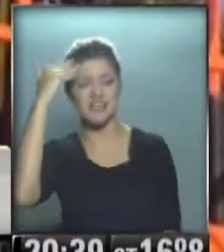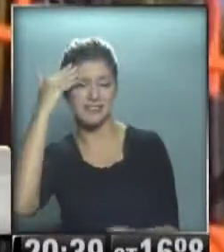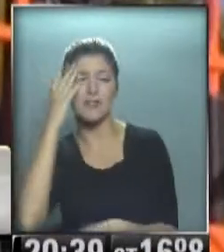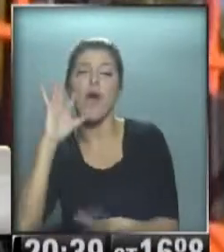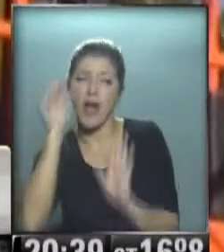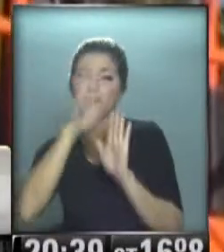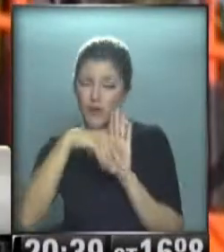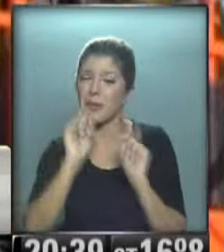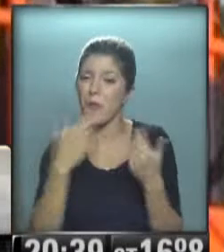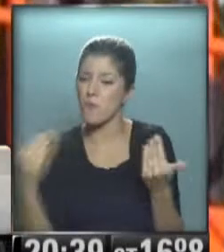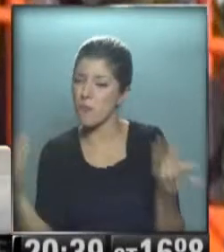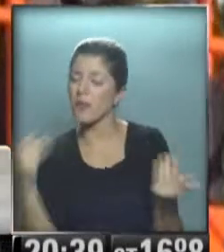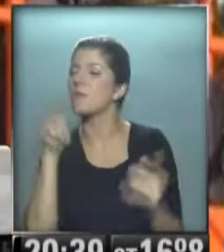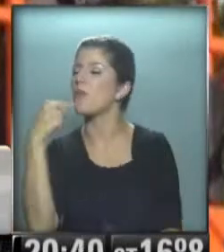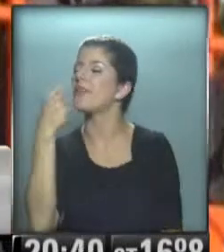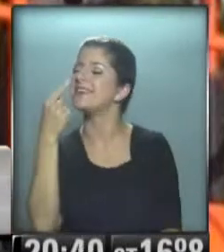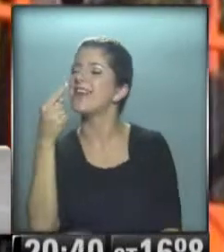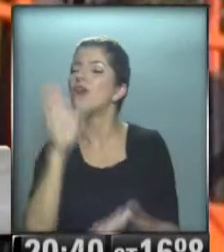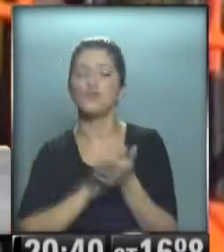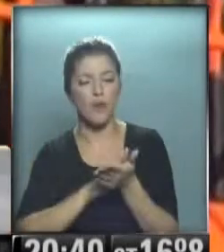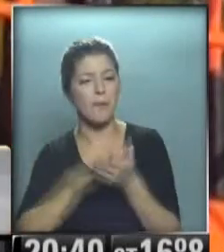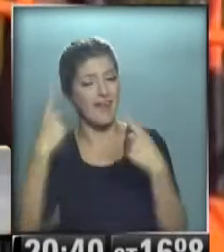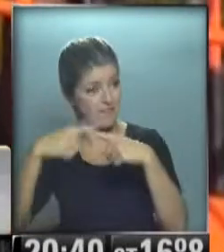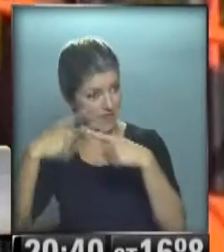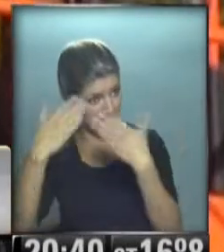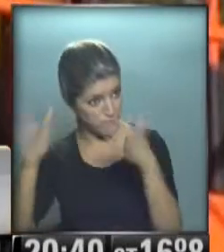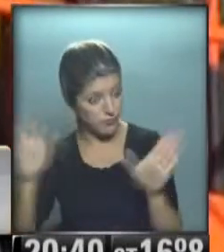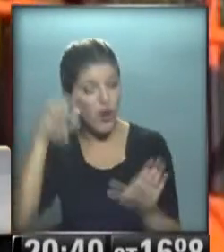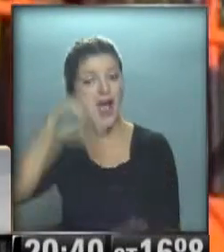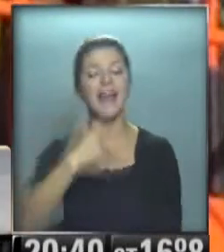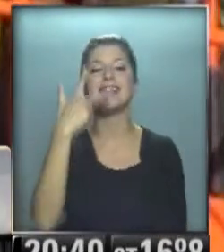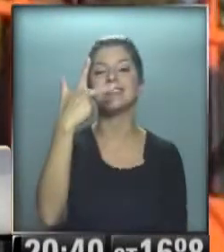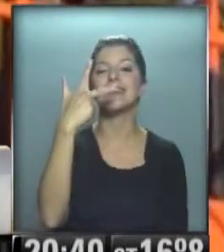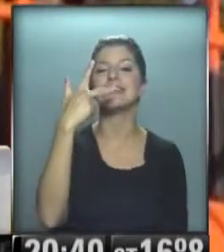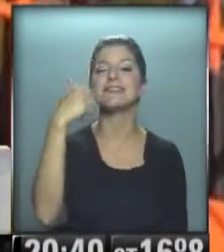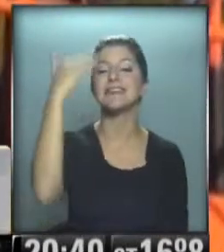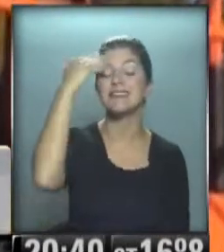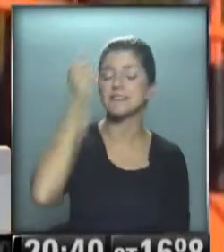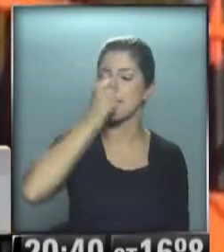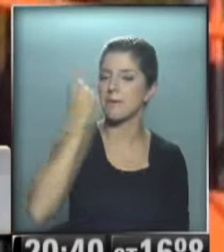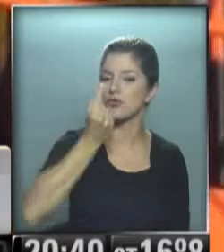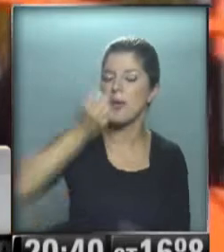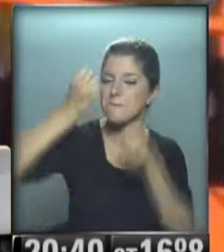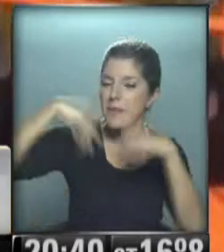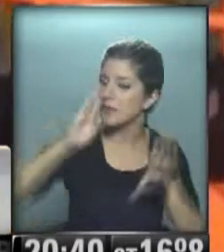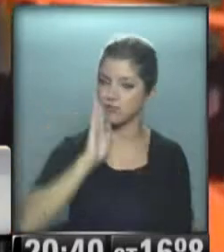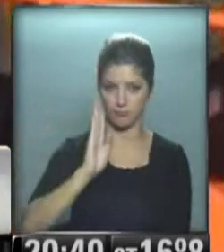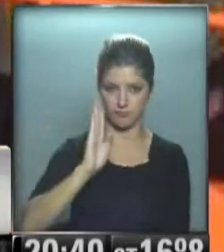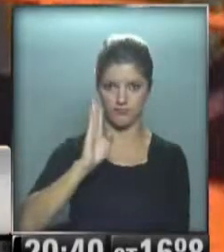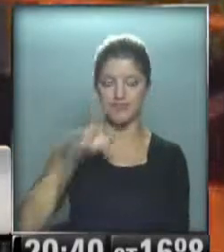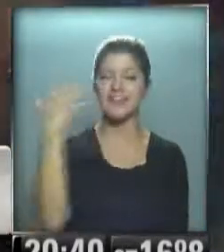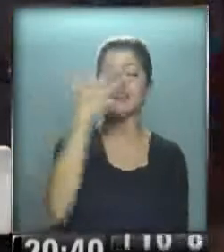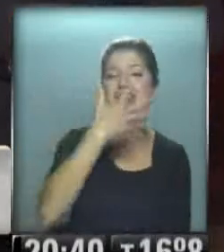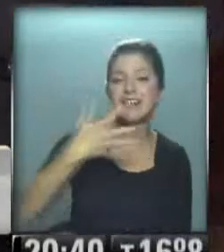poquito menos. Y con respecto a lo que decías de la ceremonia, sí, 15-15, supuestamente va a arrancar puntualmente. Más de